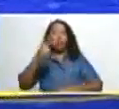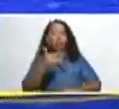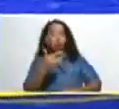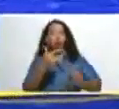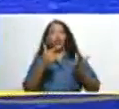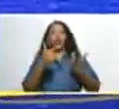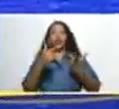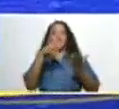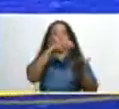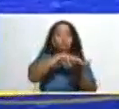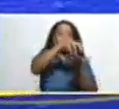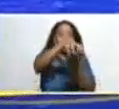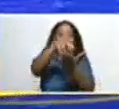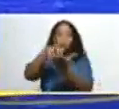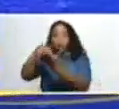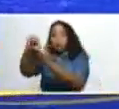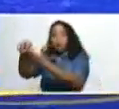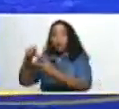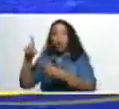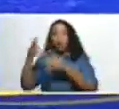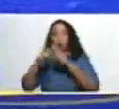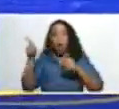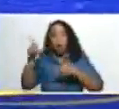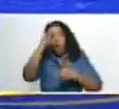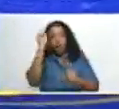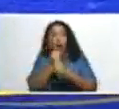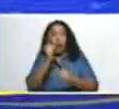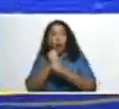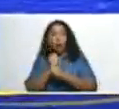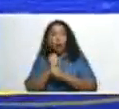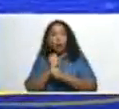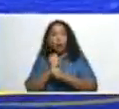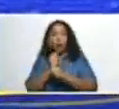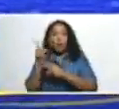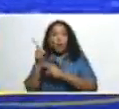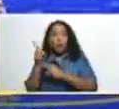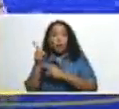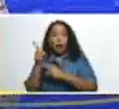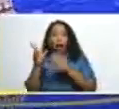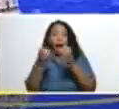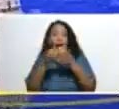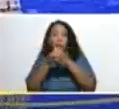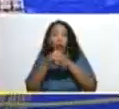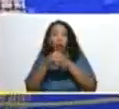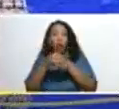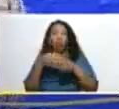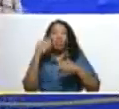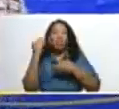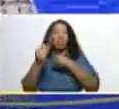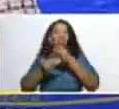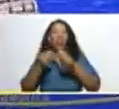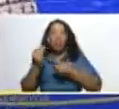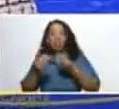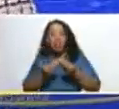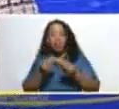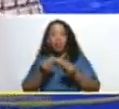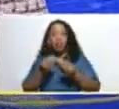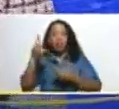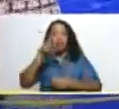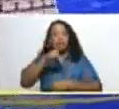la seccional, donde trabaje, eso es un equipo. Y que depende de ese equipo el éxito de la